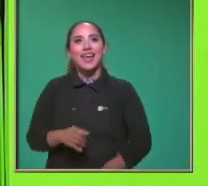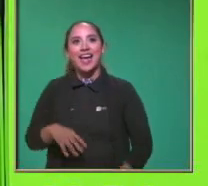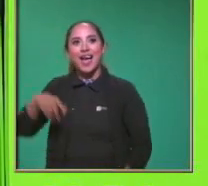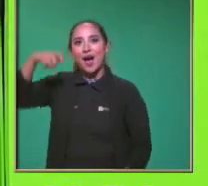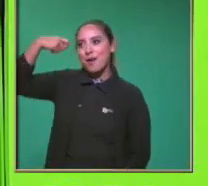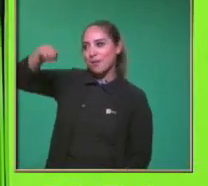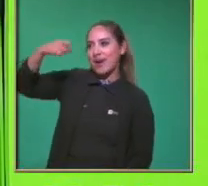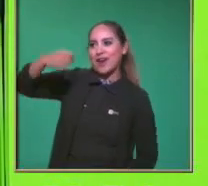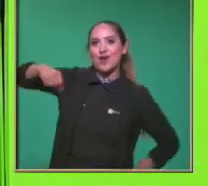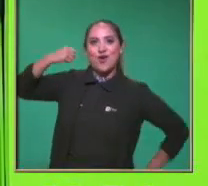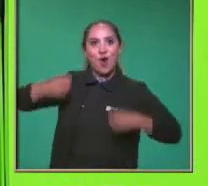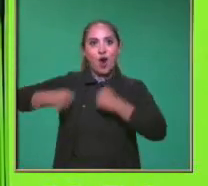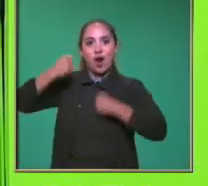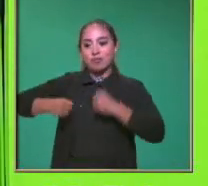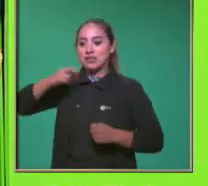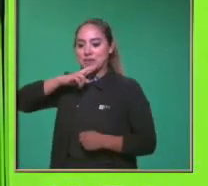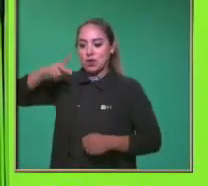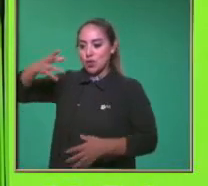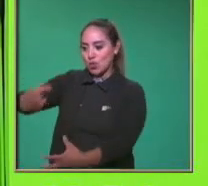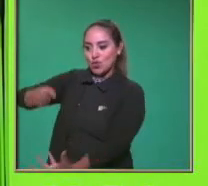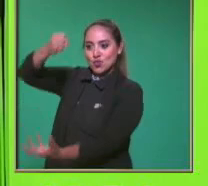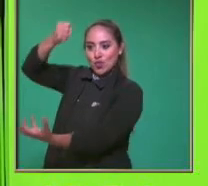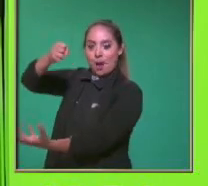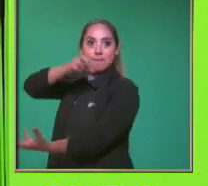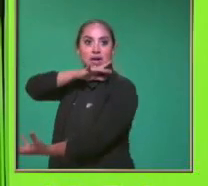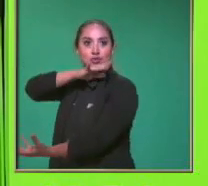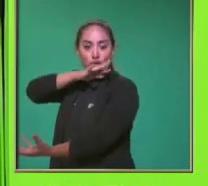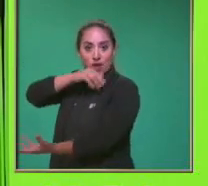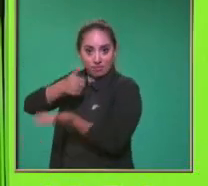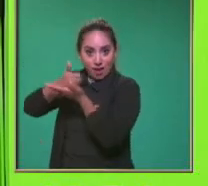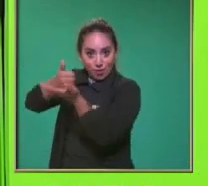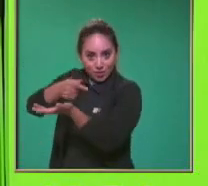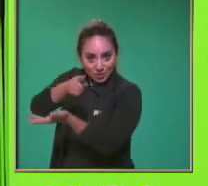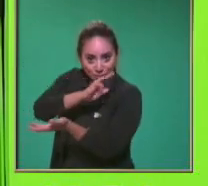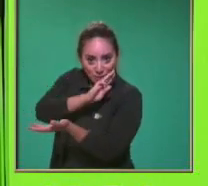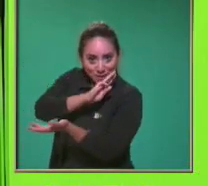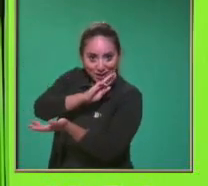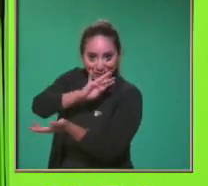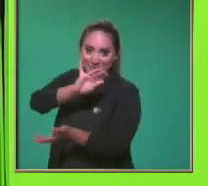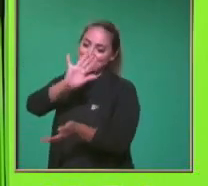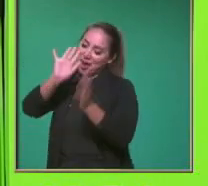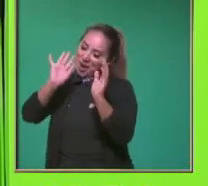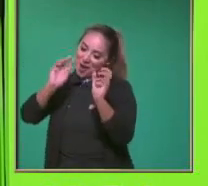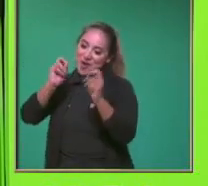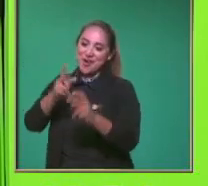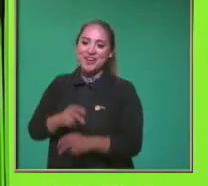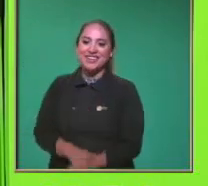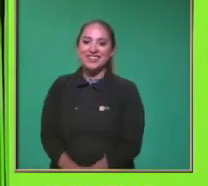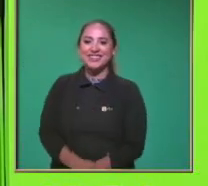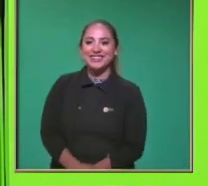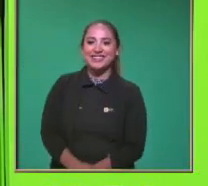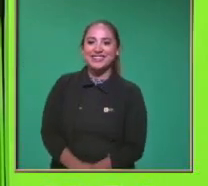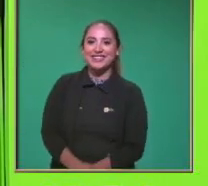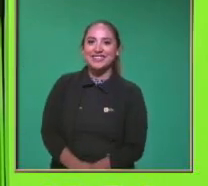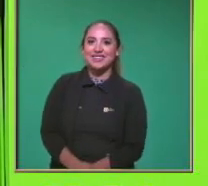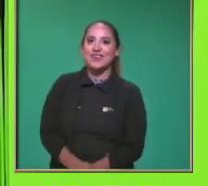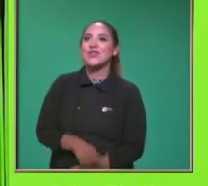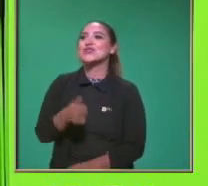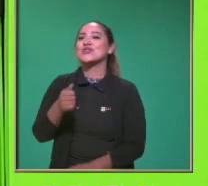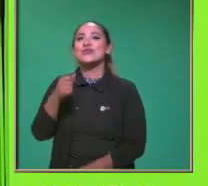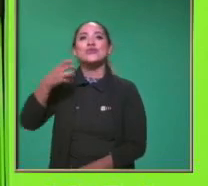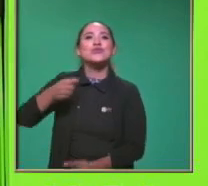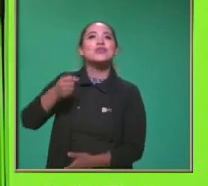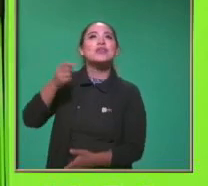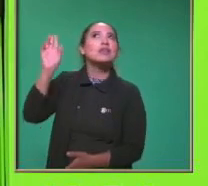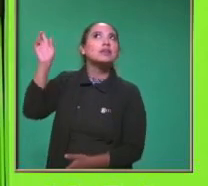¿verdad? Corremos pues a sacar la basura. ¿Tú le ayudas a mami a sacar la basura? Bueno, ¿y cuál es el sentido que se despierta cuando escuchamos